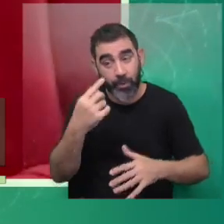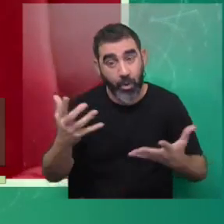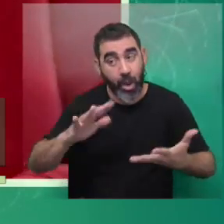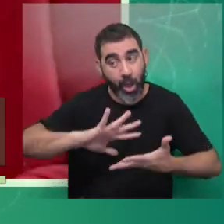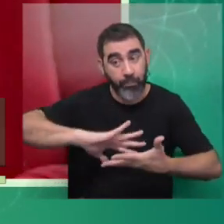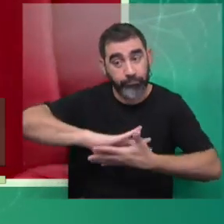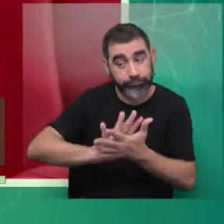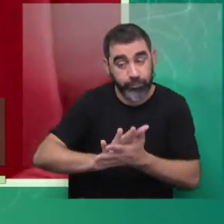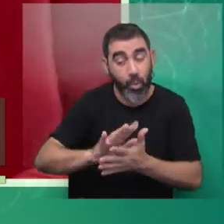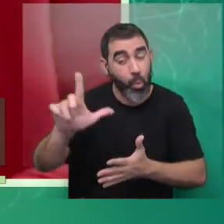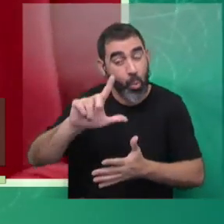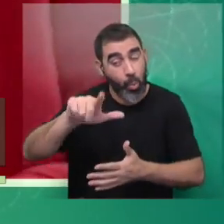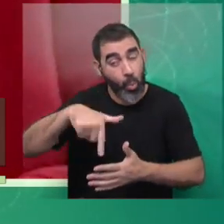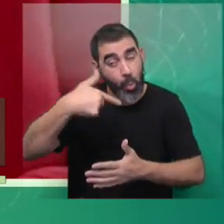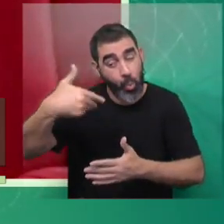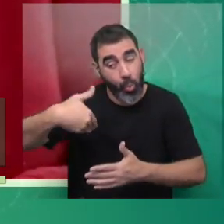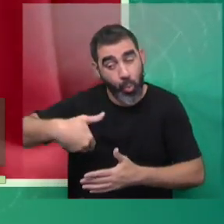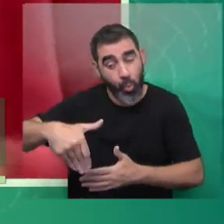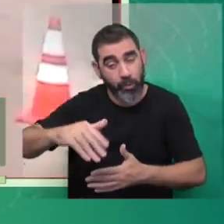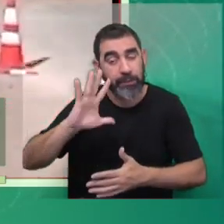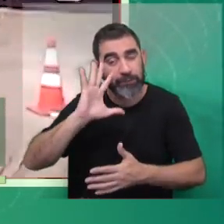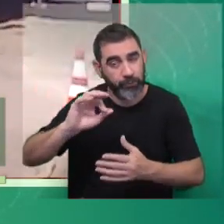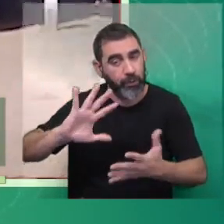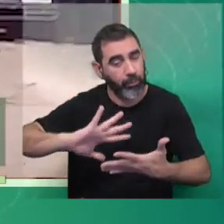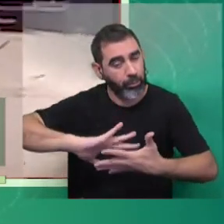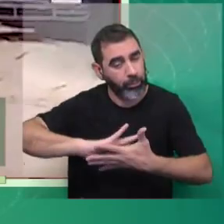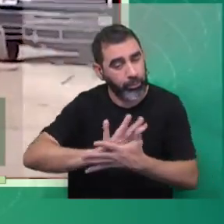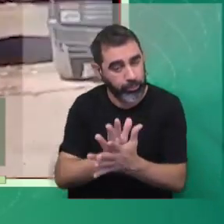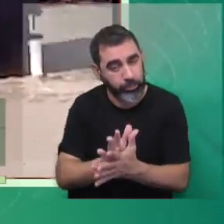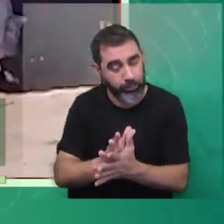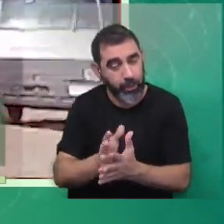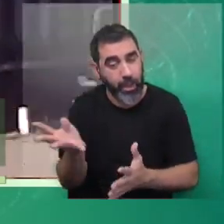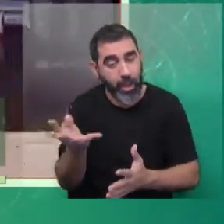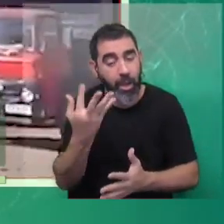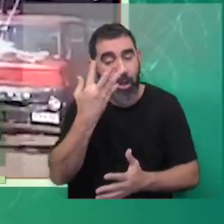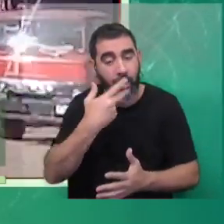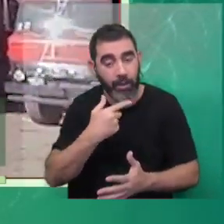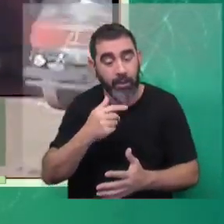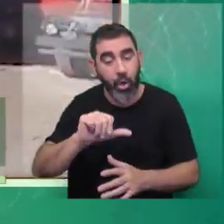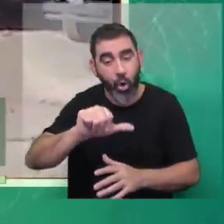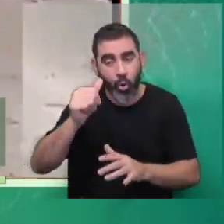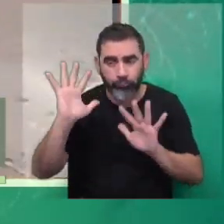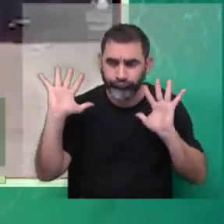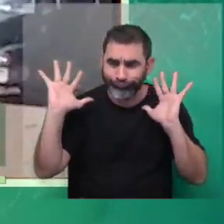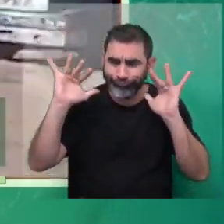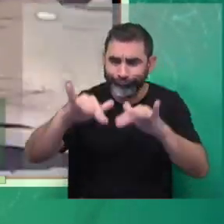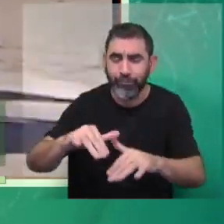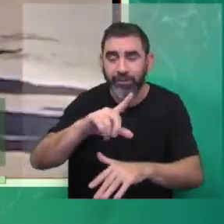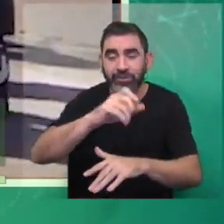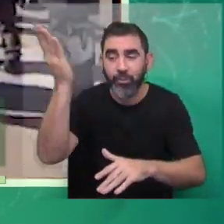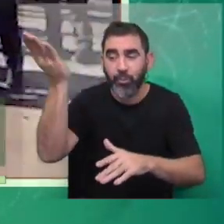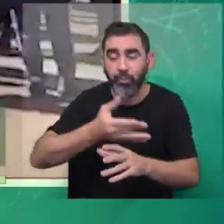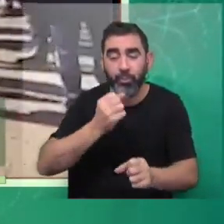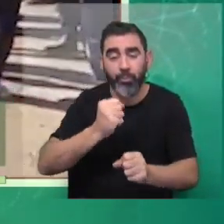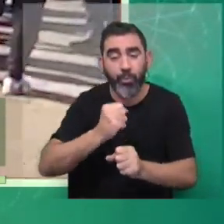a partir de del lunes va a empezar la verdadera pelea de los trabajadores logramos concentrar a todo en 100% los